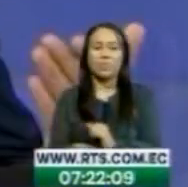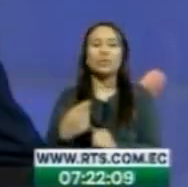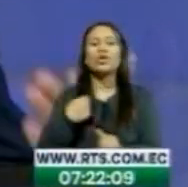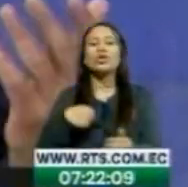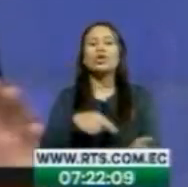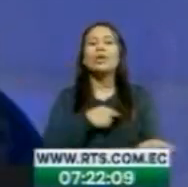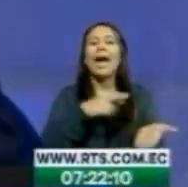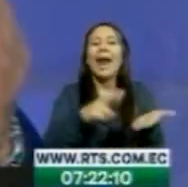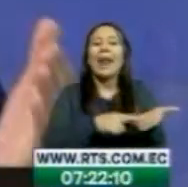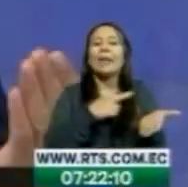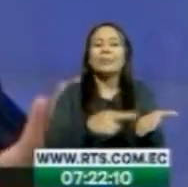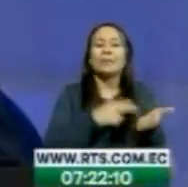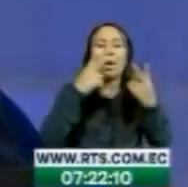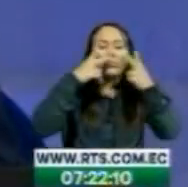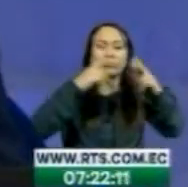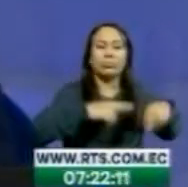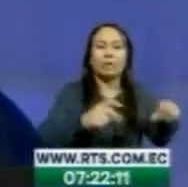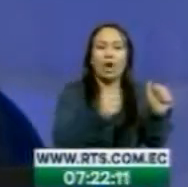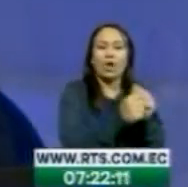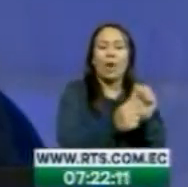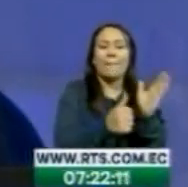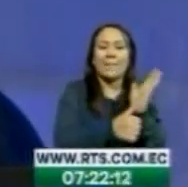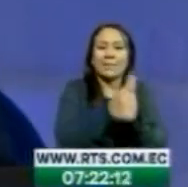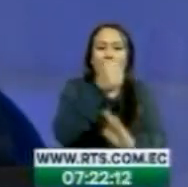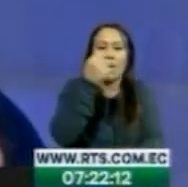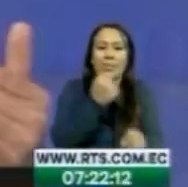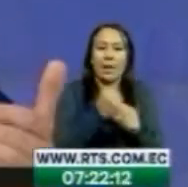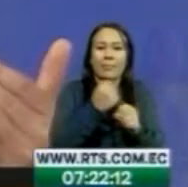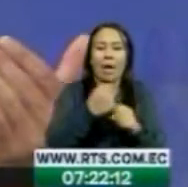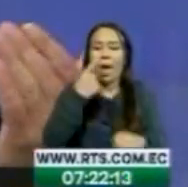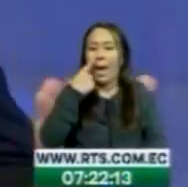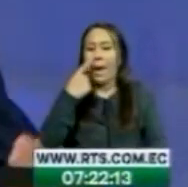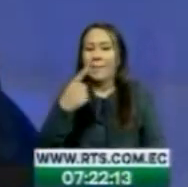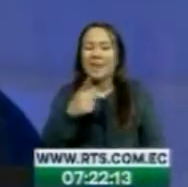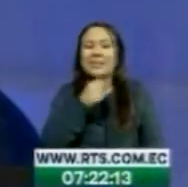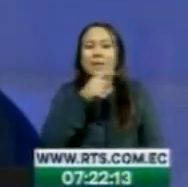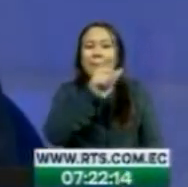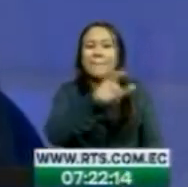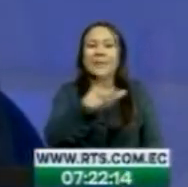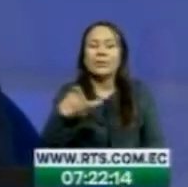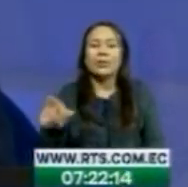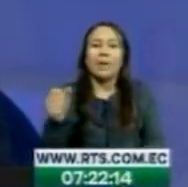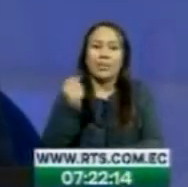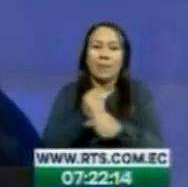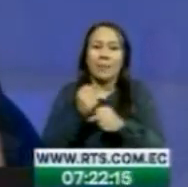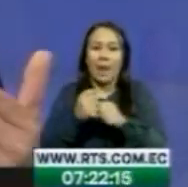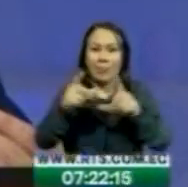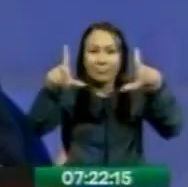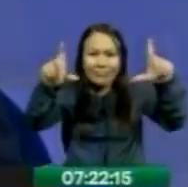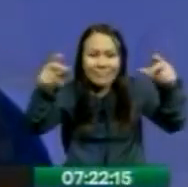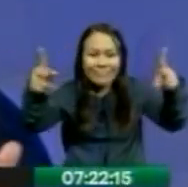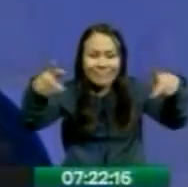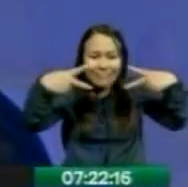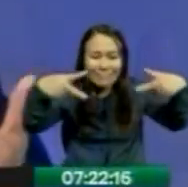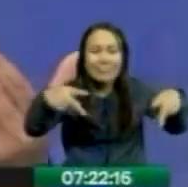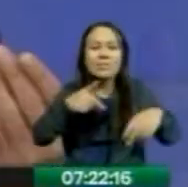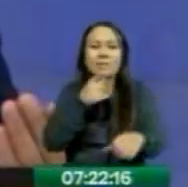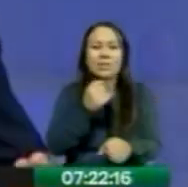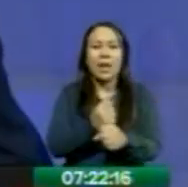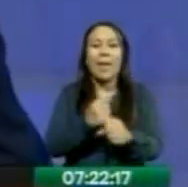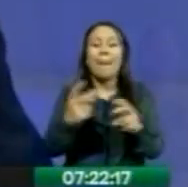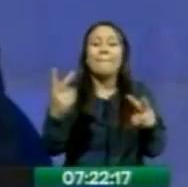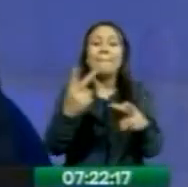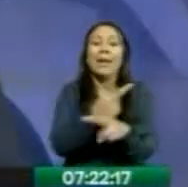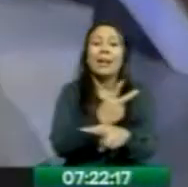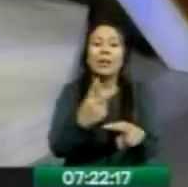revisión integral de manera conjunta con el Ministerio del Trabajo para establecer efectivamente cuáles son las actividades laborales que generan un